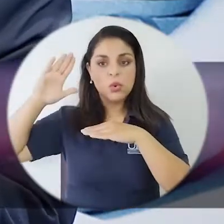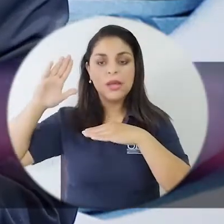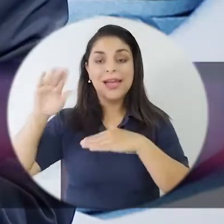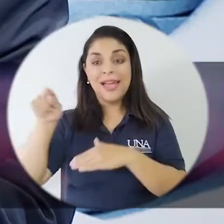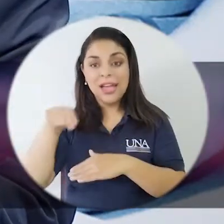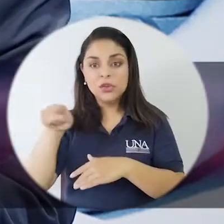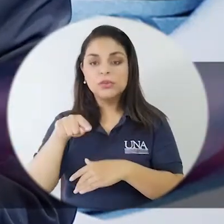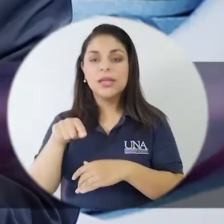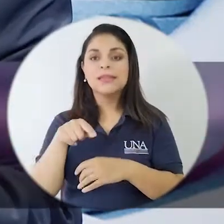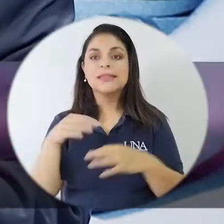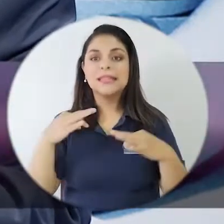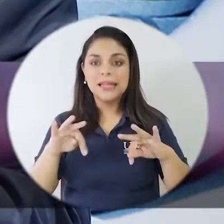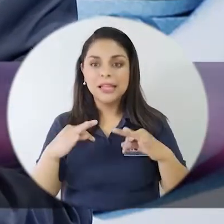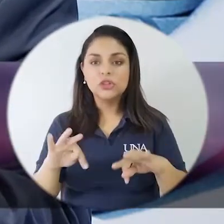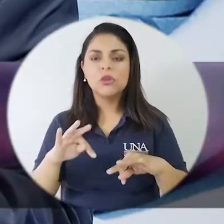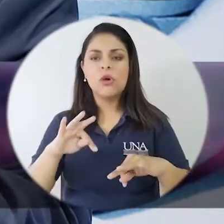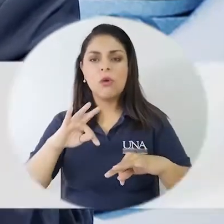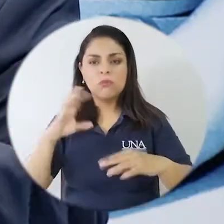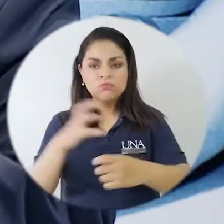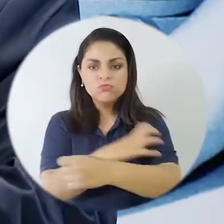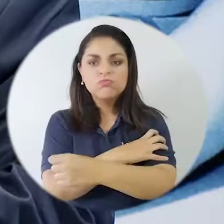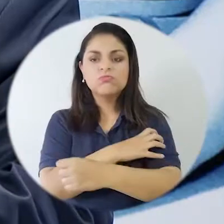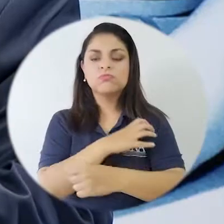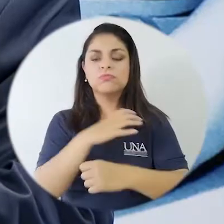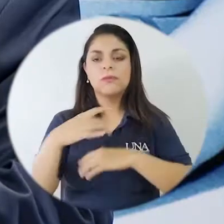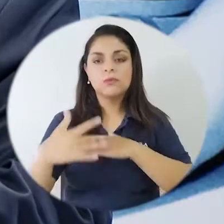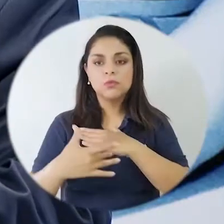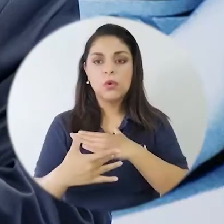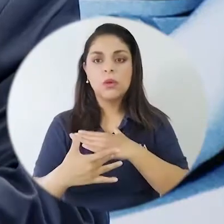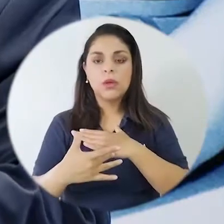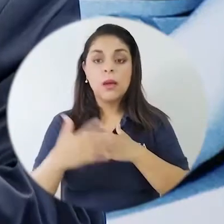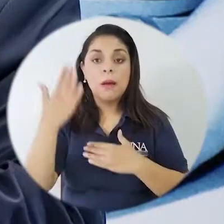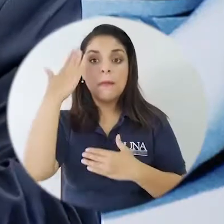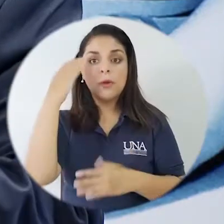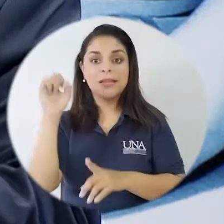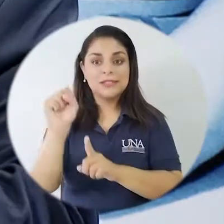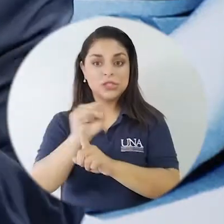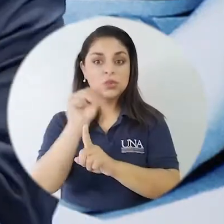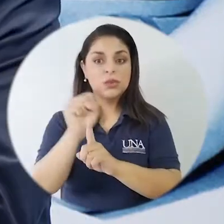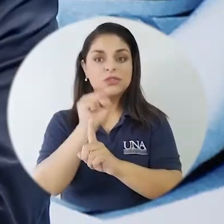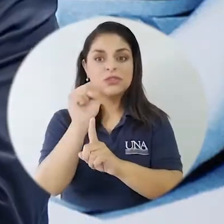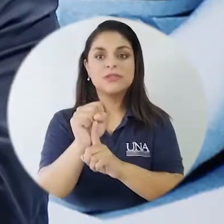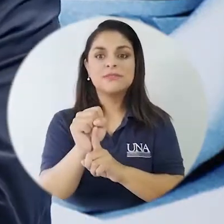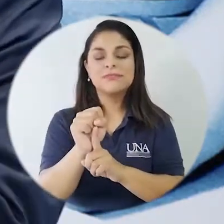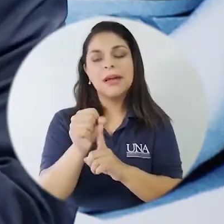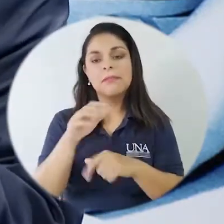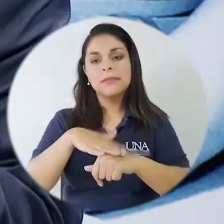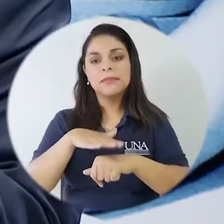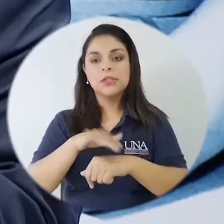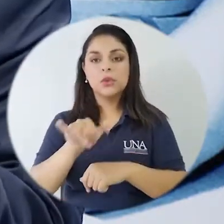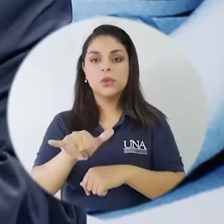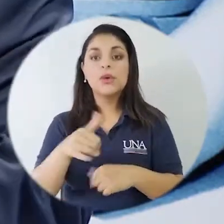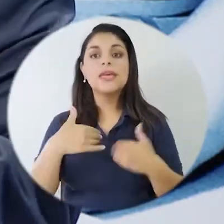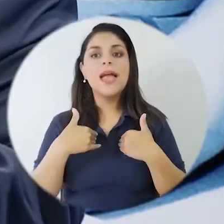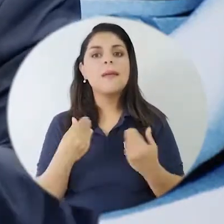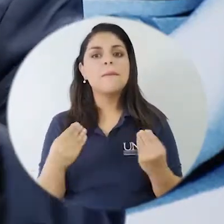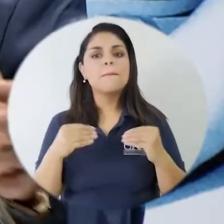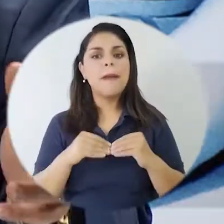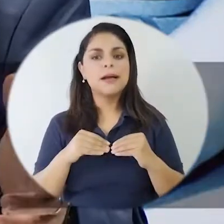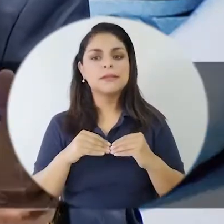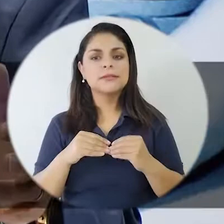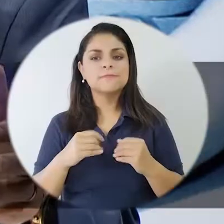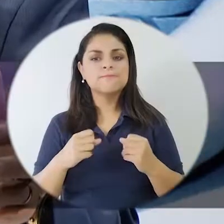gente mayor que está haciendo apropiación tecnológica, donde las circunstancias han permitido que se hagan y se